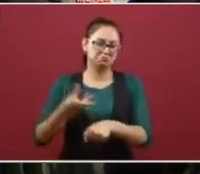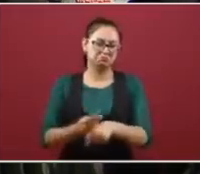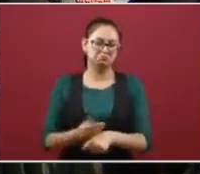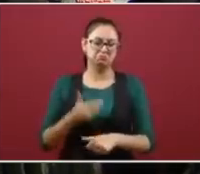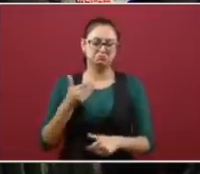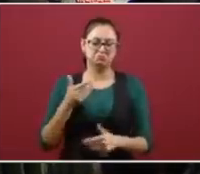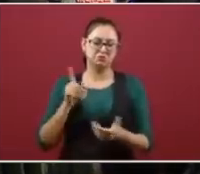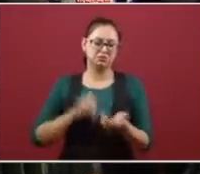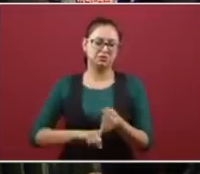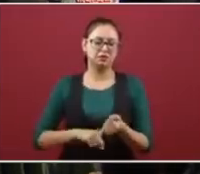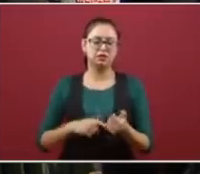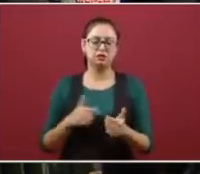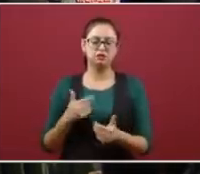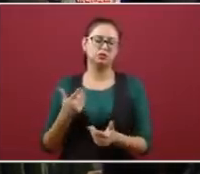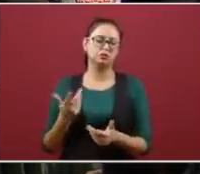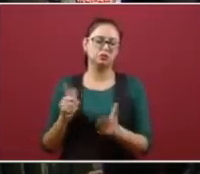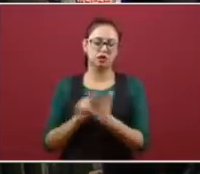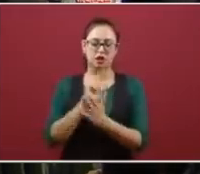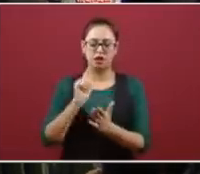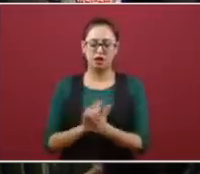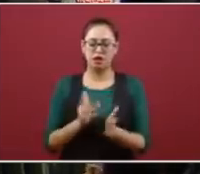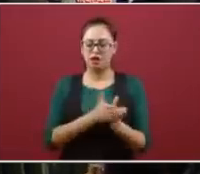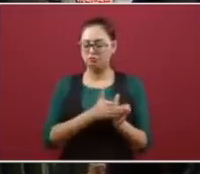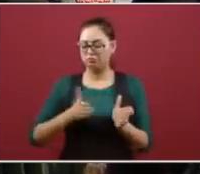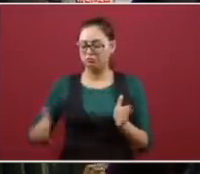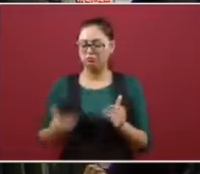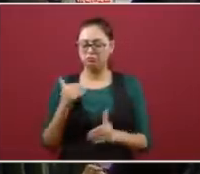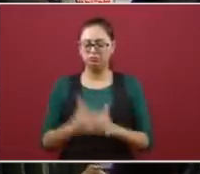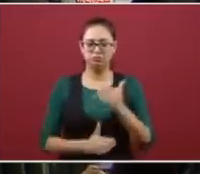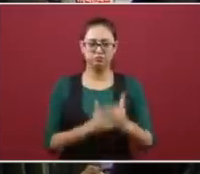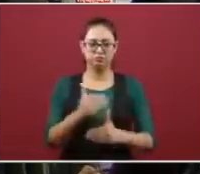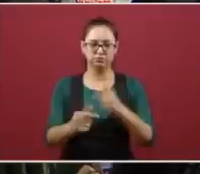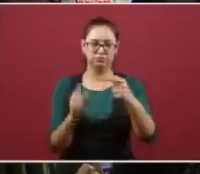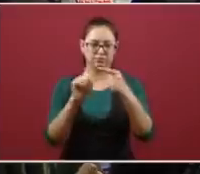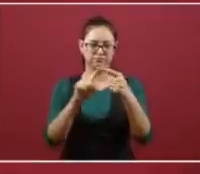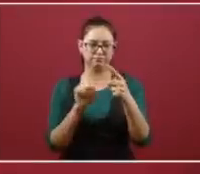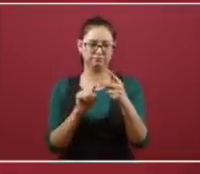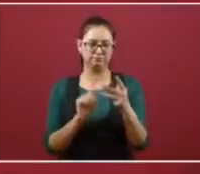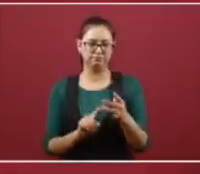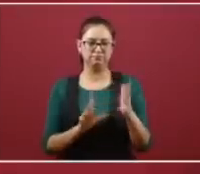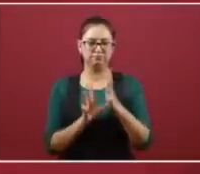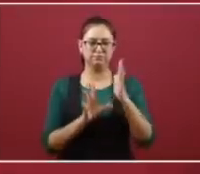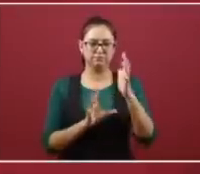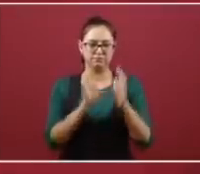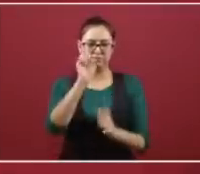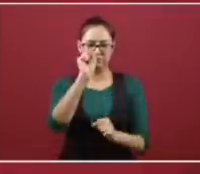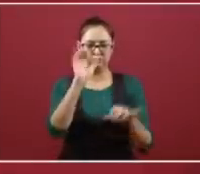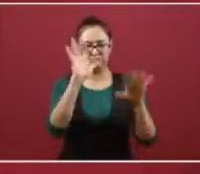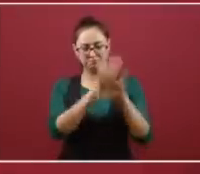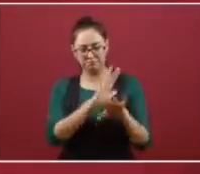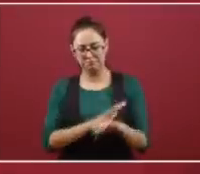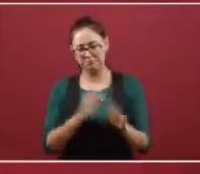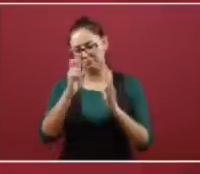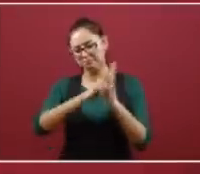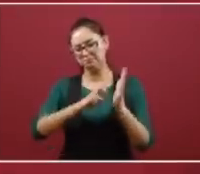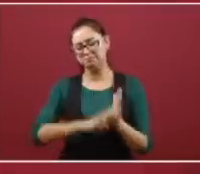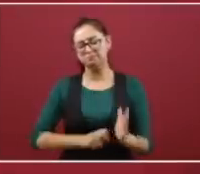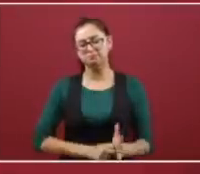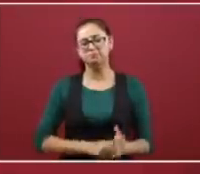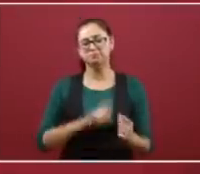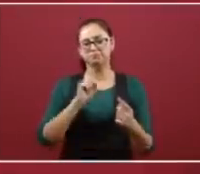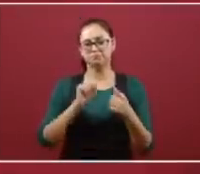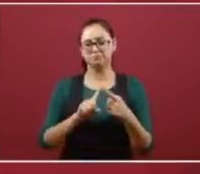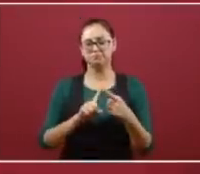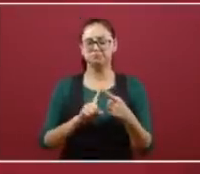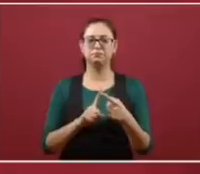legislativo que se llevó a cabo en estas tres importantes reformas a la constitución que tienen que ver con el plan de